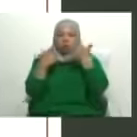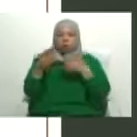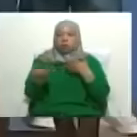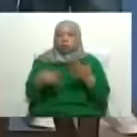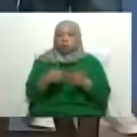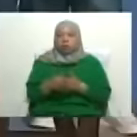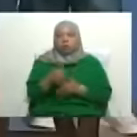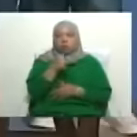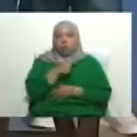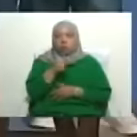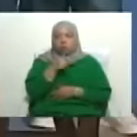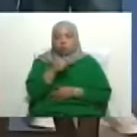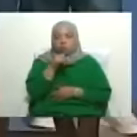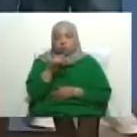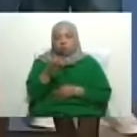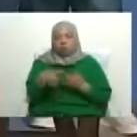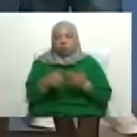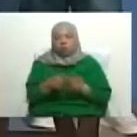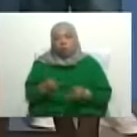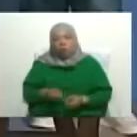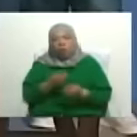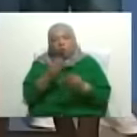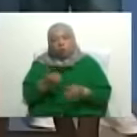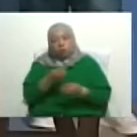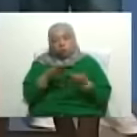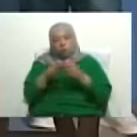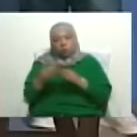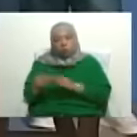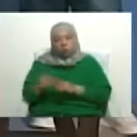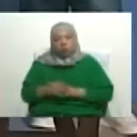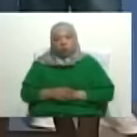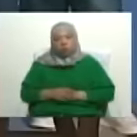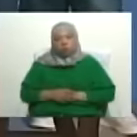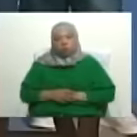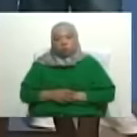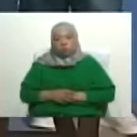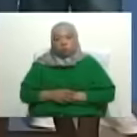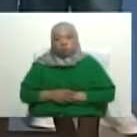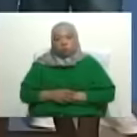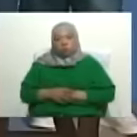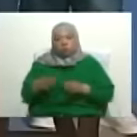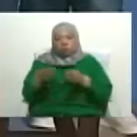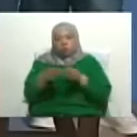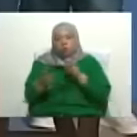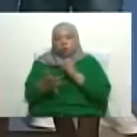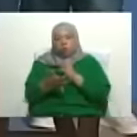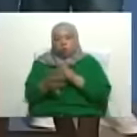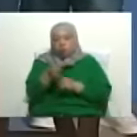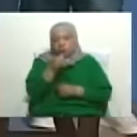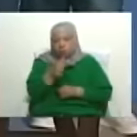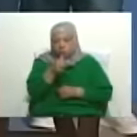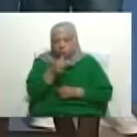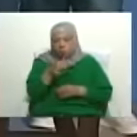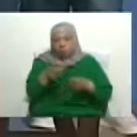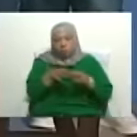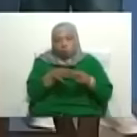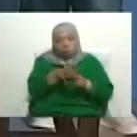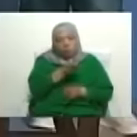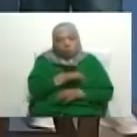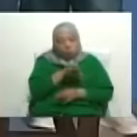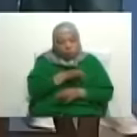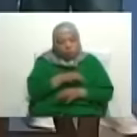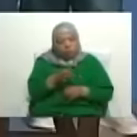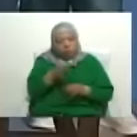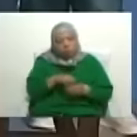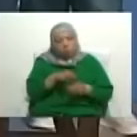nacionales, regionales, locales, consejos comunales. Miembro de las mesas técnicas de agua, miembro de los grupos sociales,